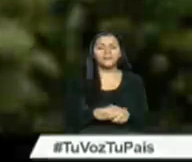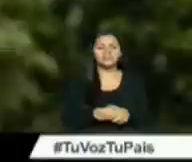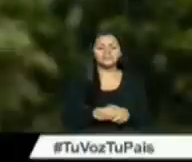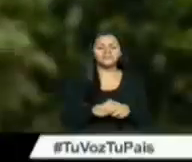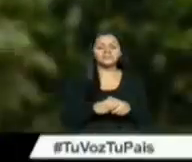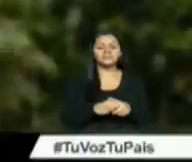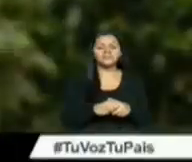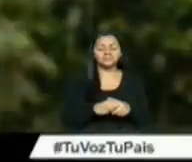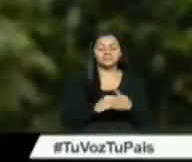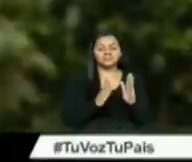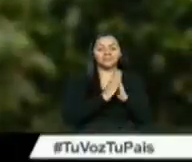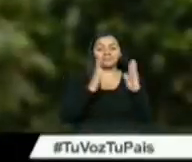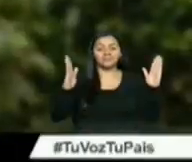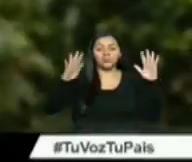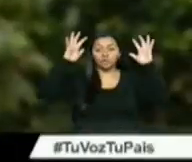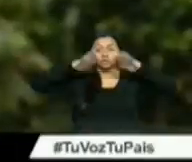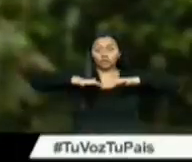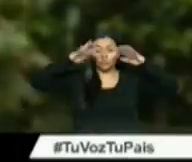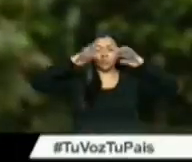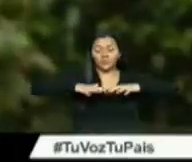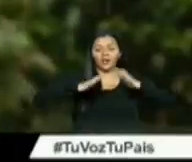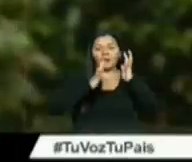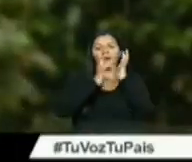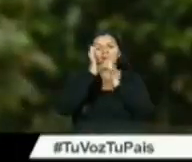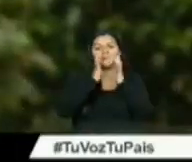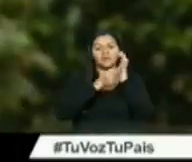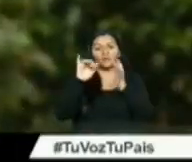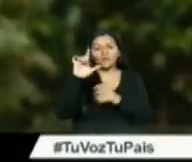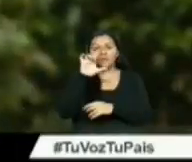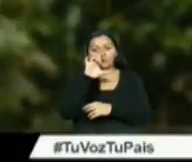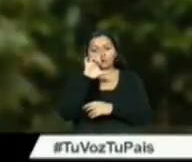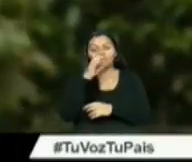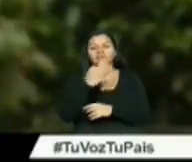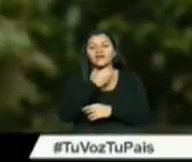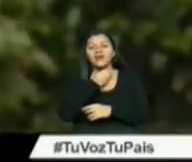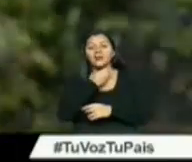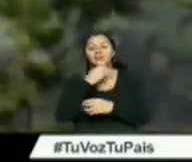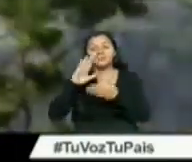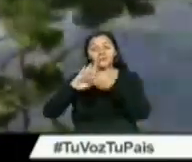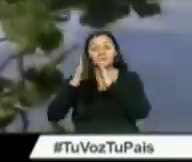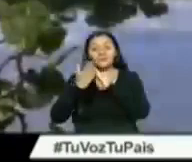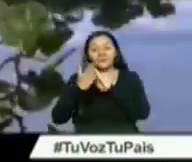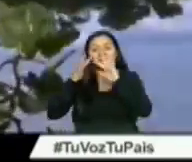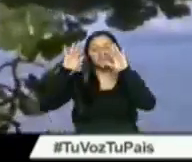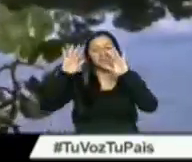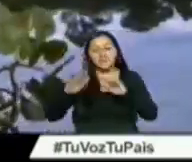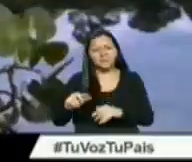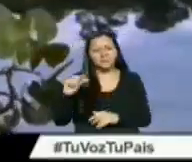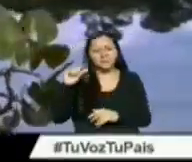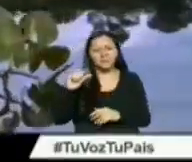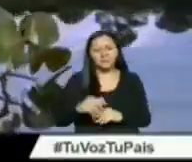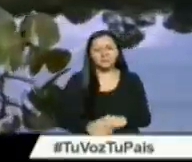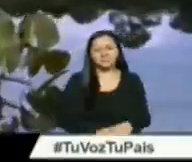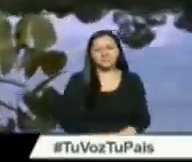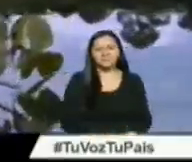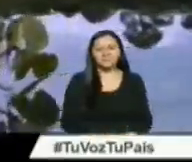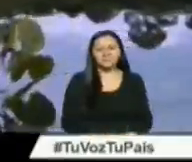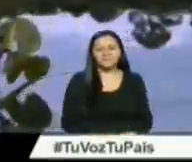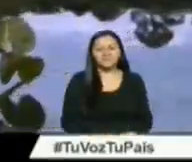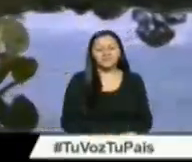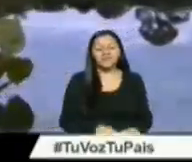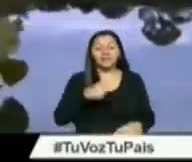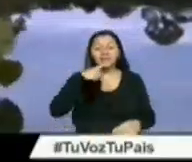La temporada lluviosa va desde abril hasta julio. Y desde agosto a noviembre, las precipitaciones son moderadas.